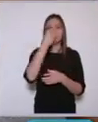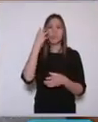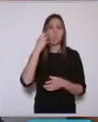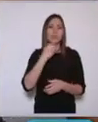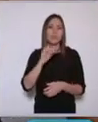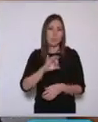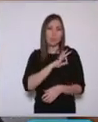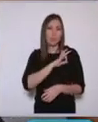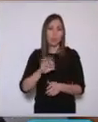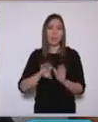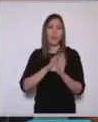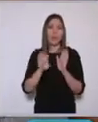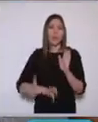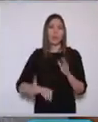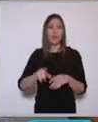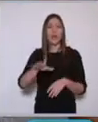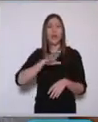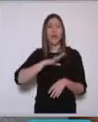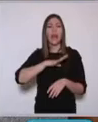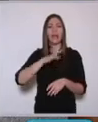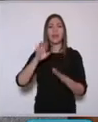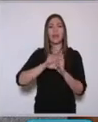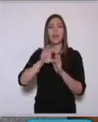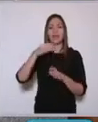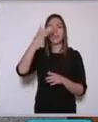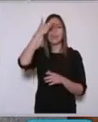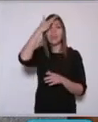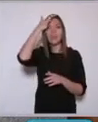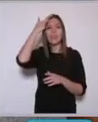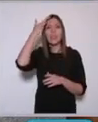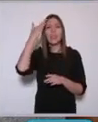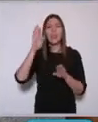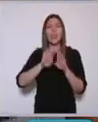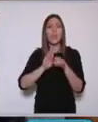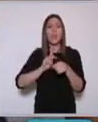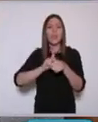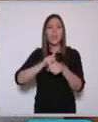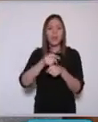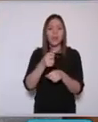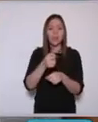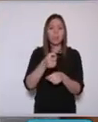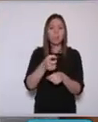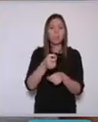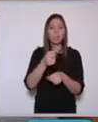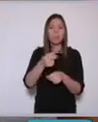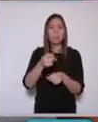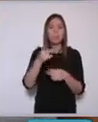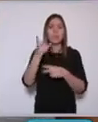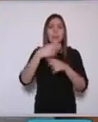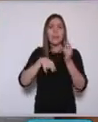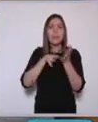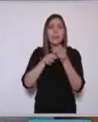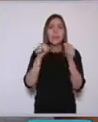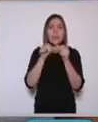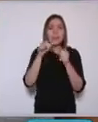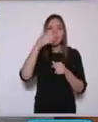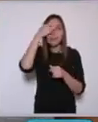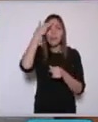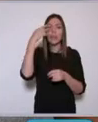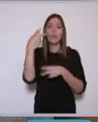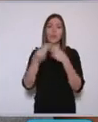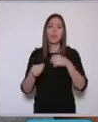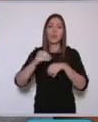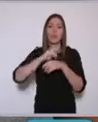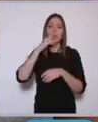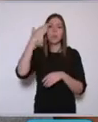que bueno, si yo tengo los poros dilatados En la zona T, por en la ejemplo. zona T, pues ¿qué voy a hacer? Me voy a aplicar